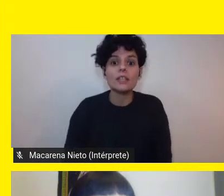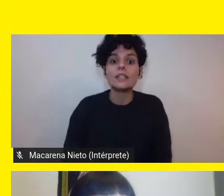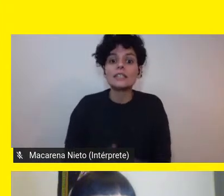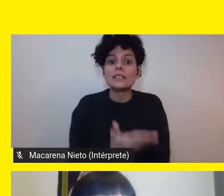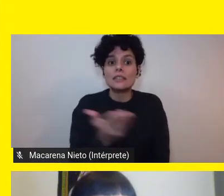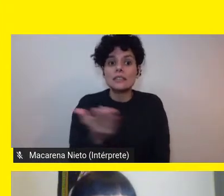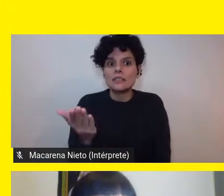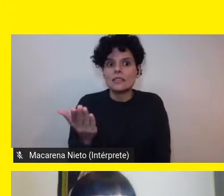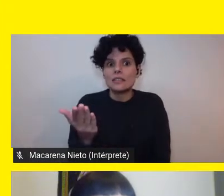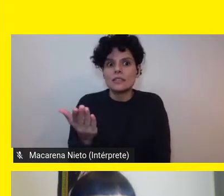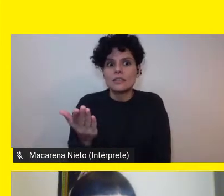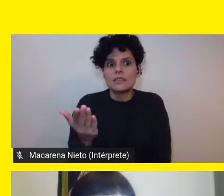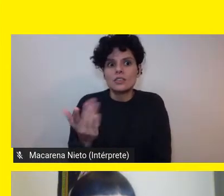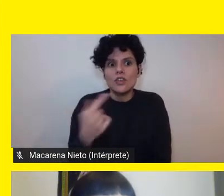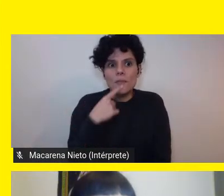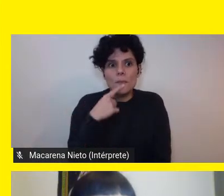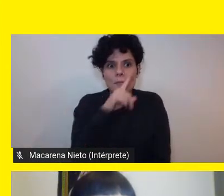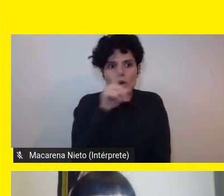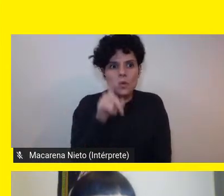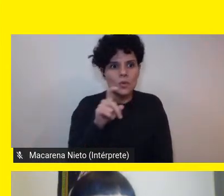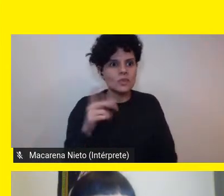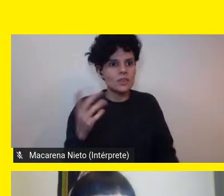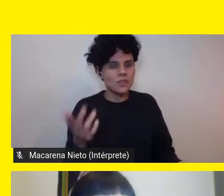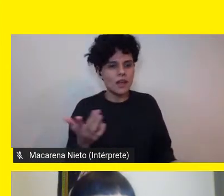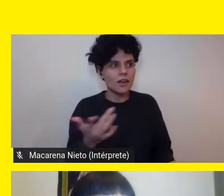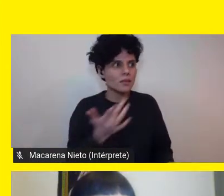más Aidez Oberreuter